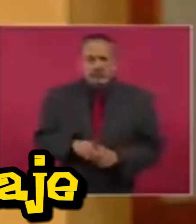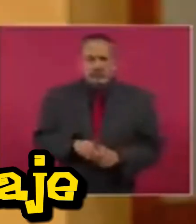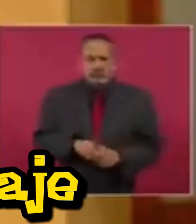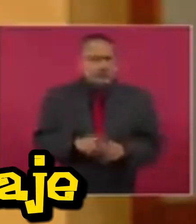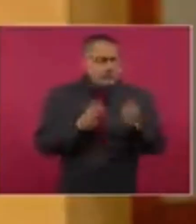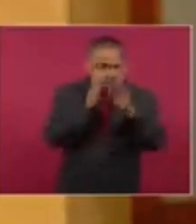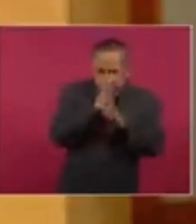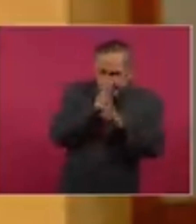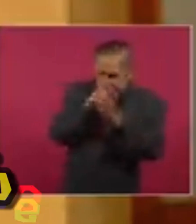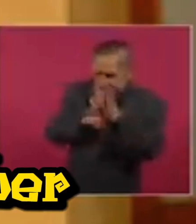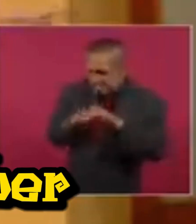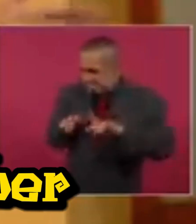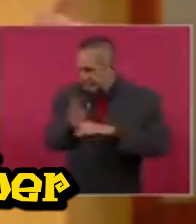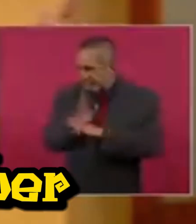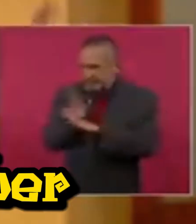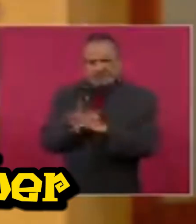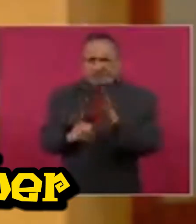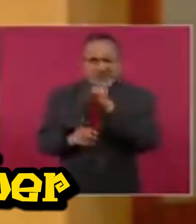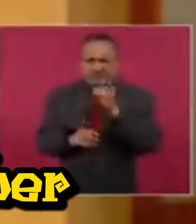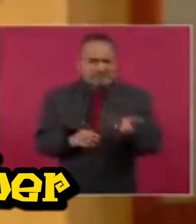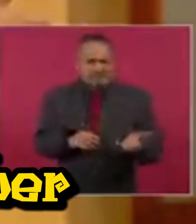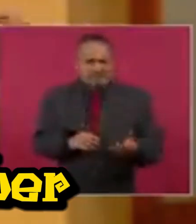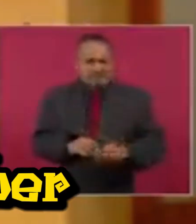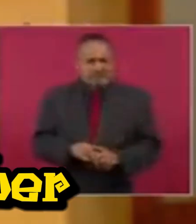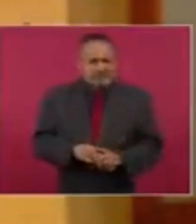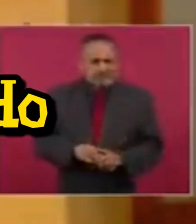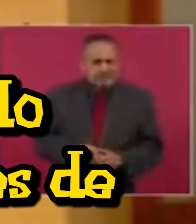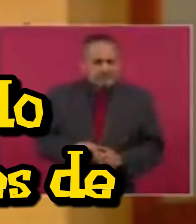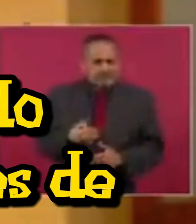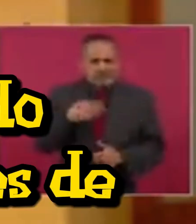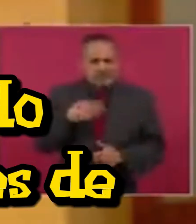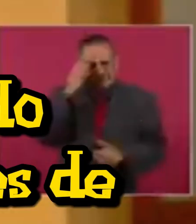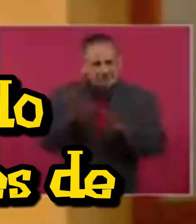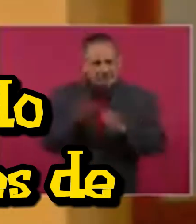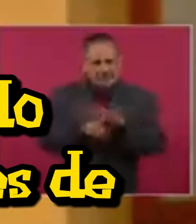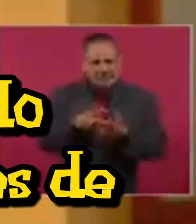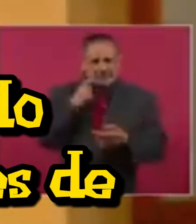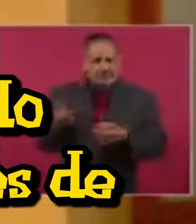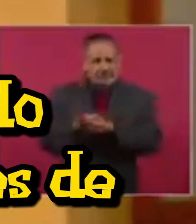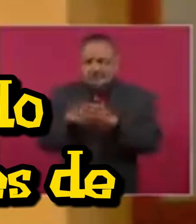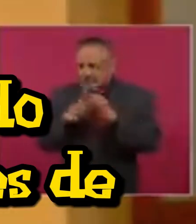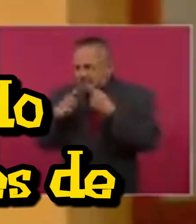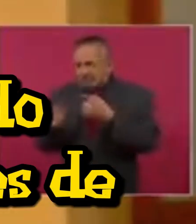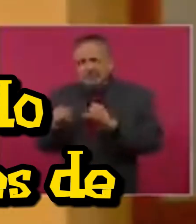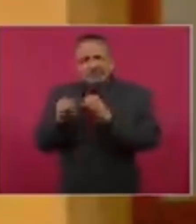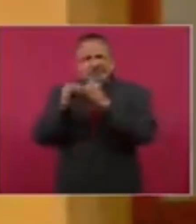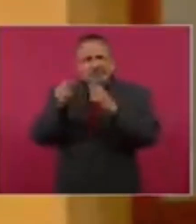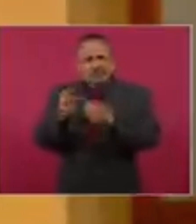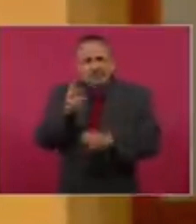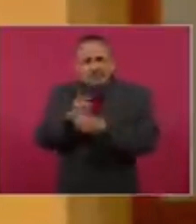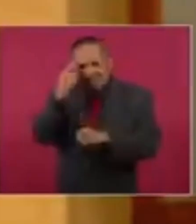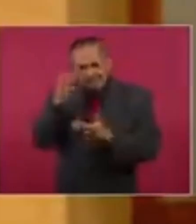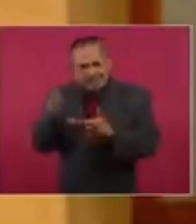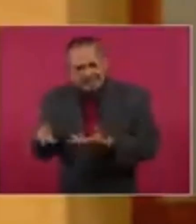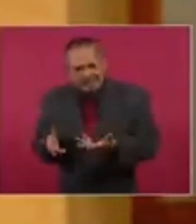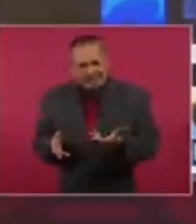actos de espionaje, además para saber qué están haciendo nuestras instituciones de seguridad